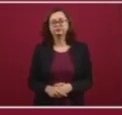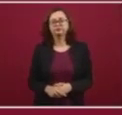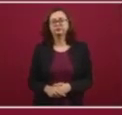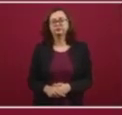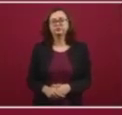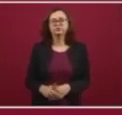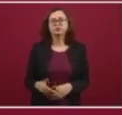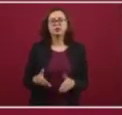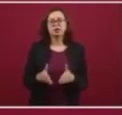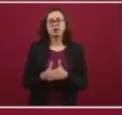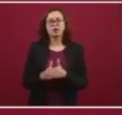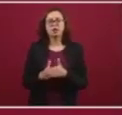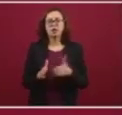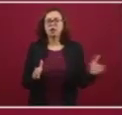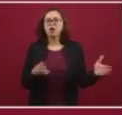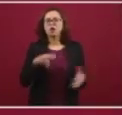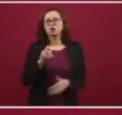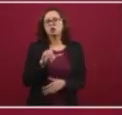de la política neoliberal,